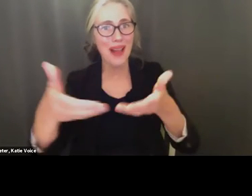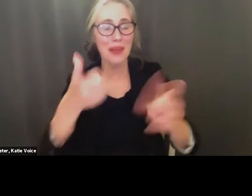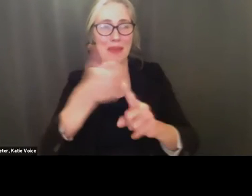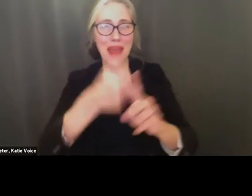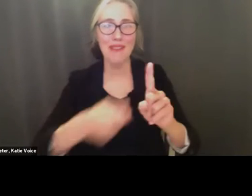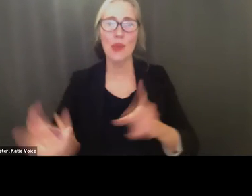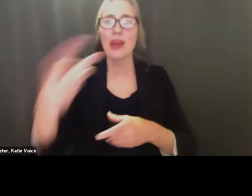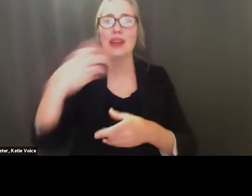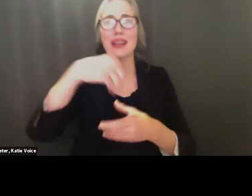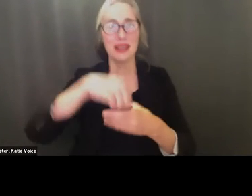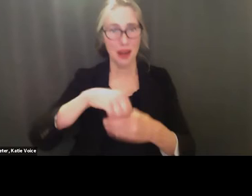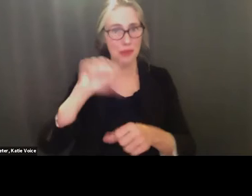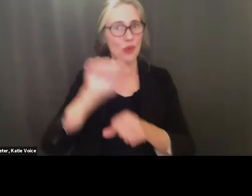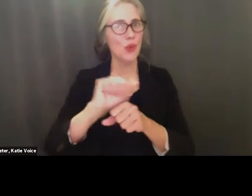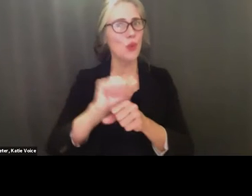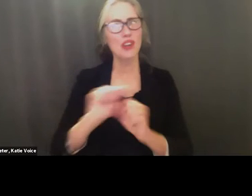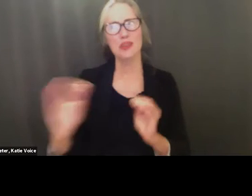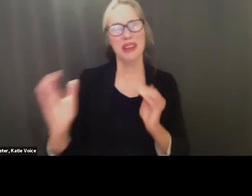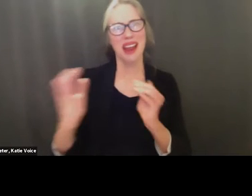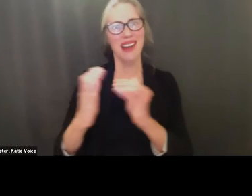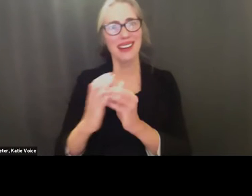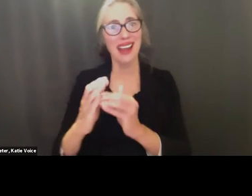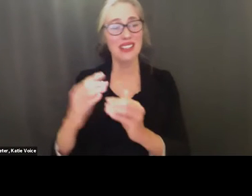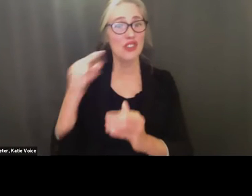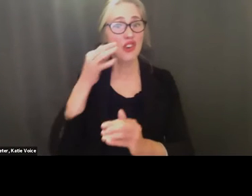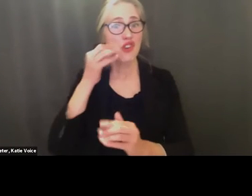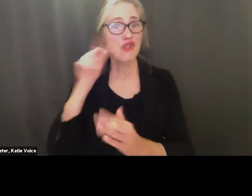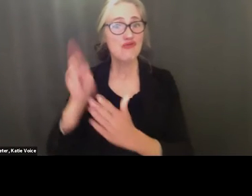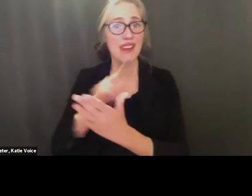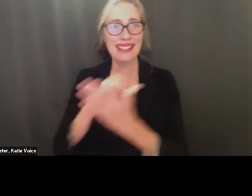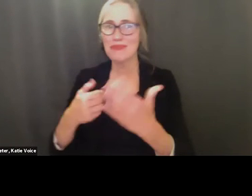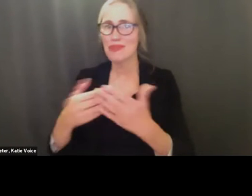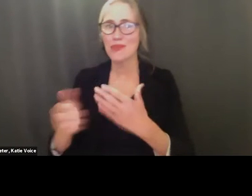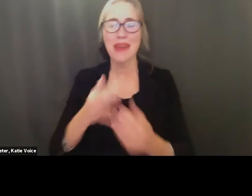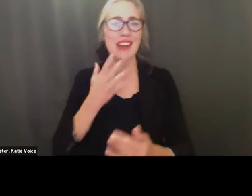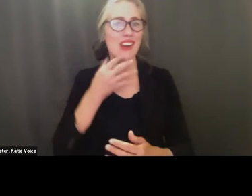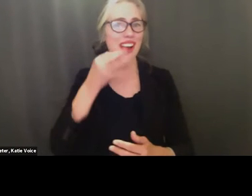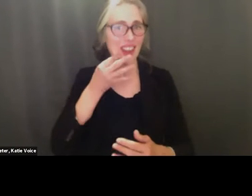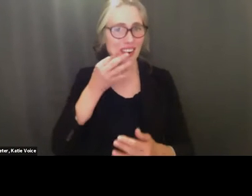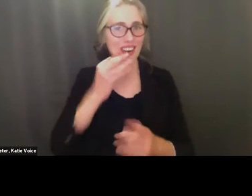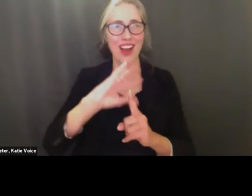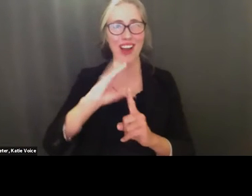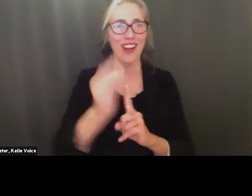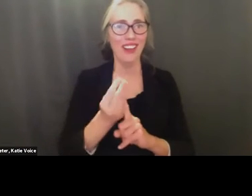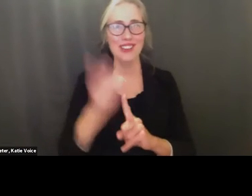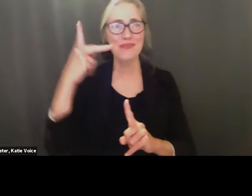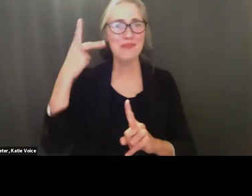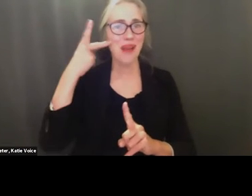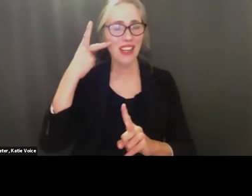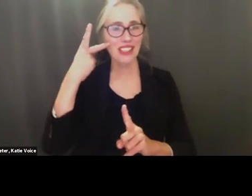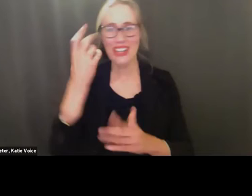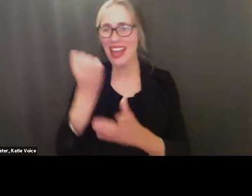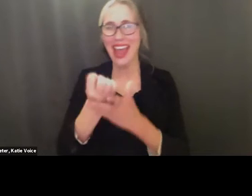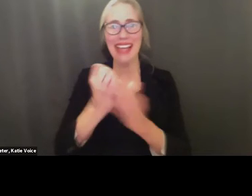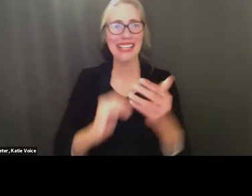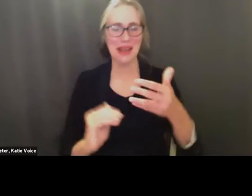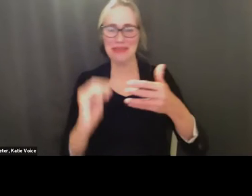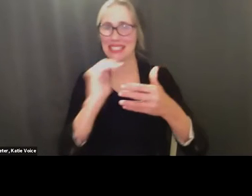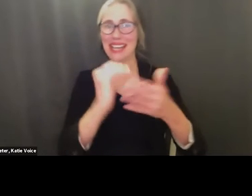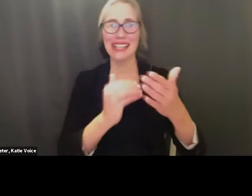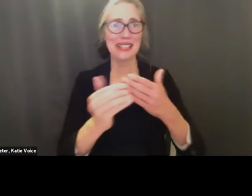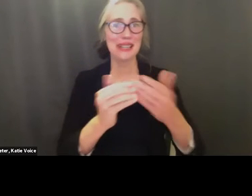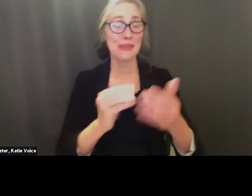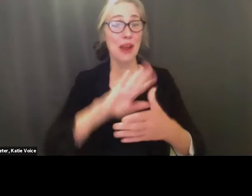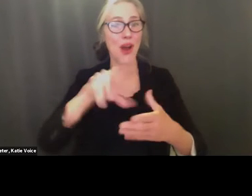enfoque profesional en donde le dan la bienvenida a todo mundo, sin importar su color, su cultura, su política o